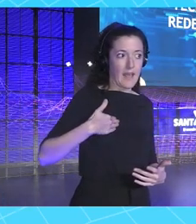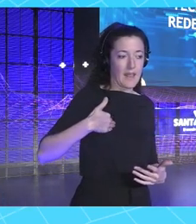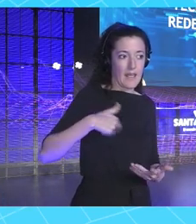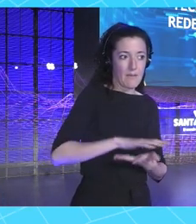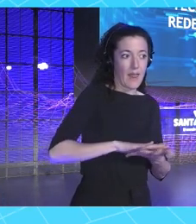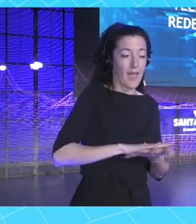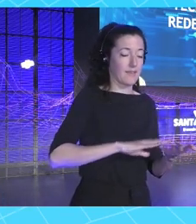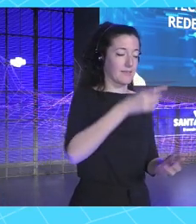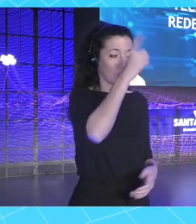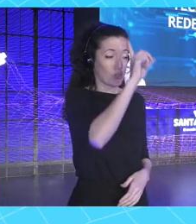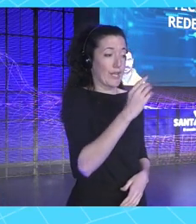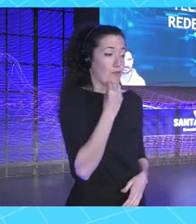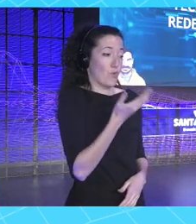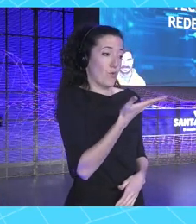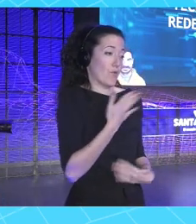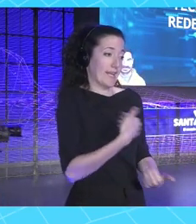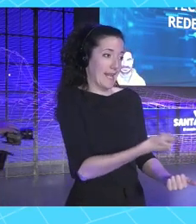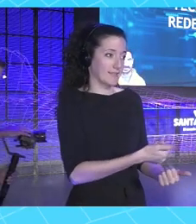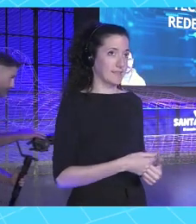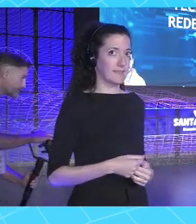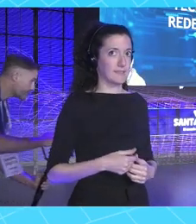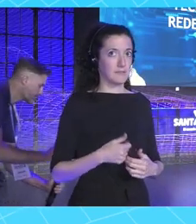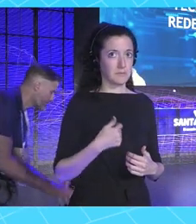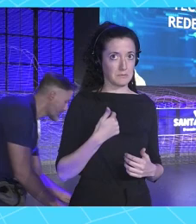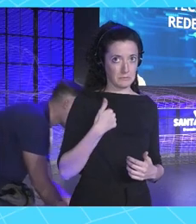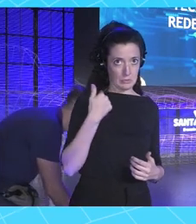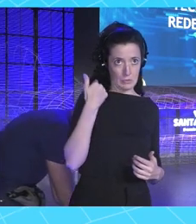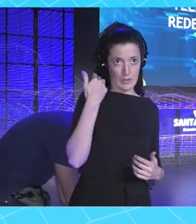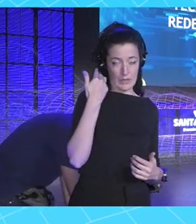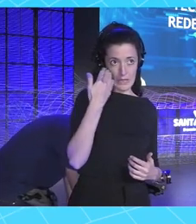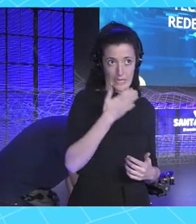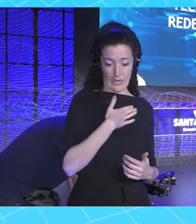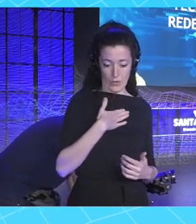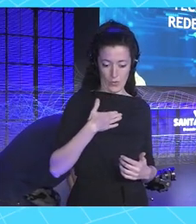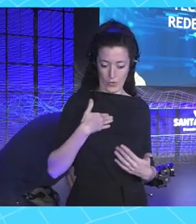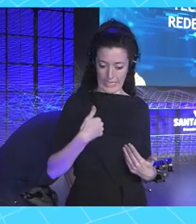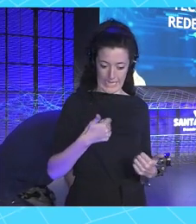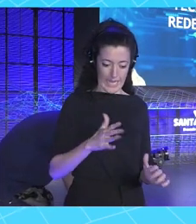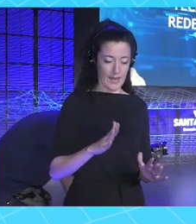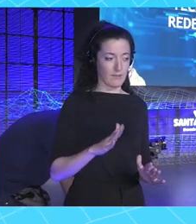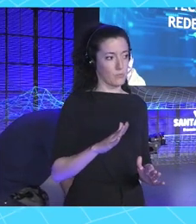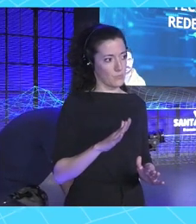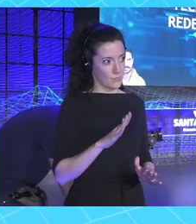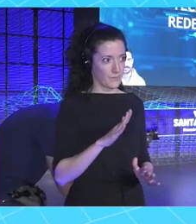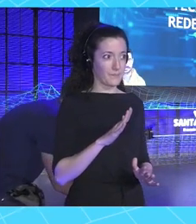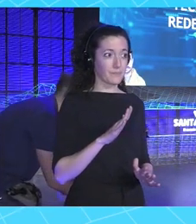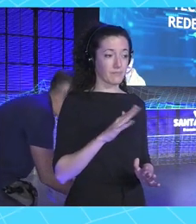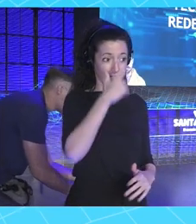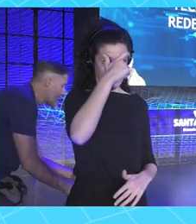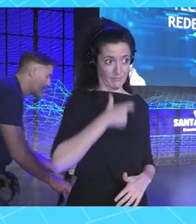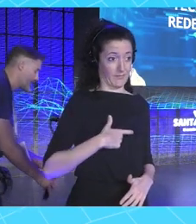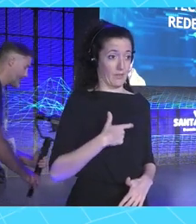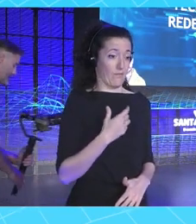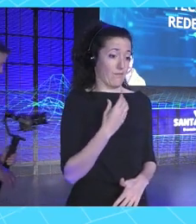sé boludo lo que quieras Y va a ver de lo que quiera acabas de cometer dos errores le has dado a un boludo o un micrófono